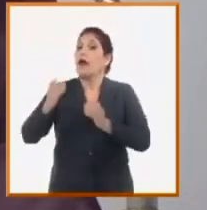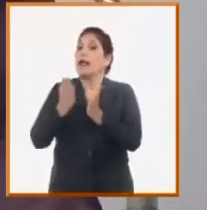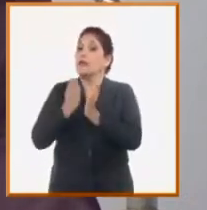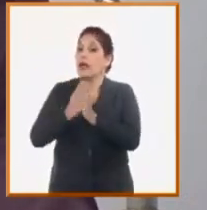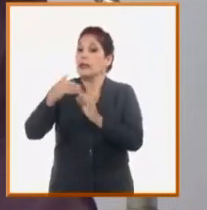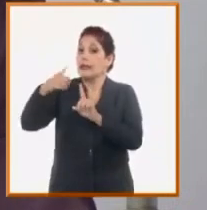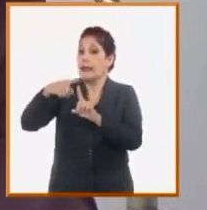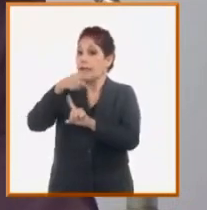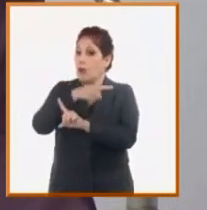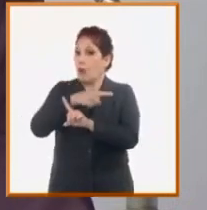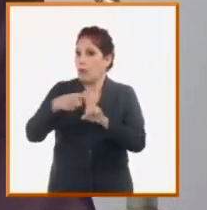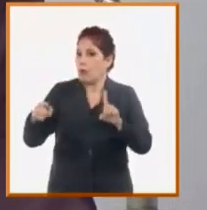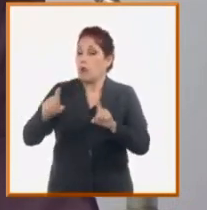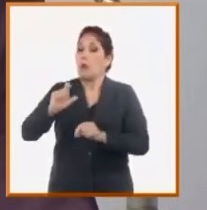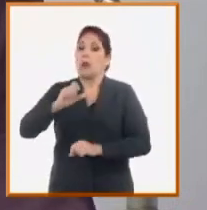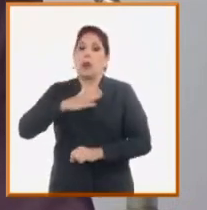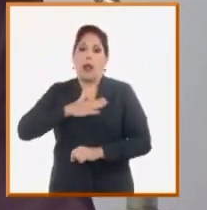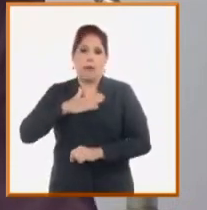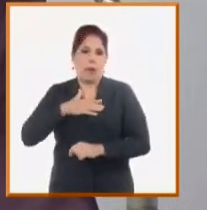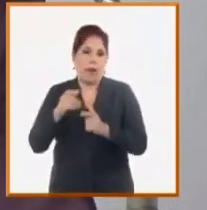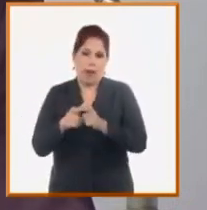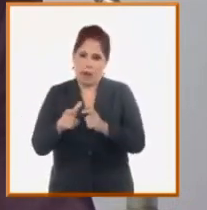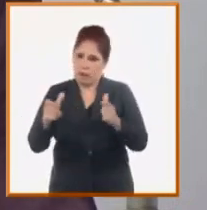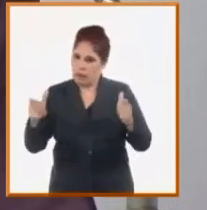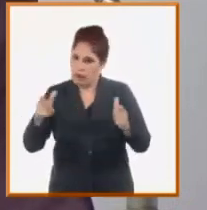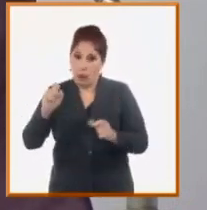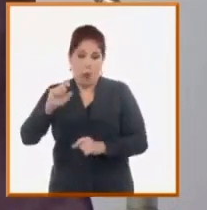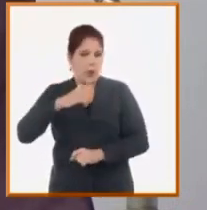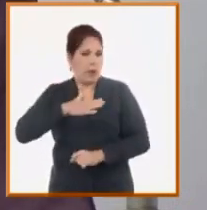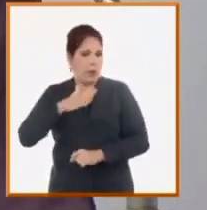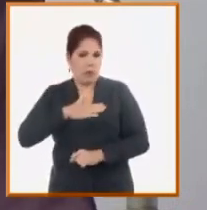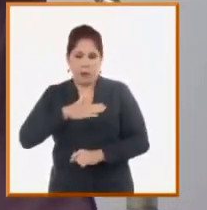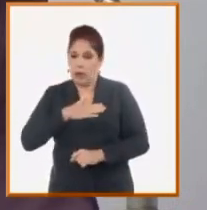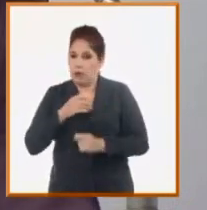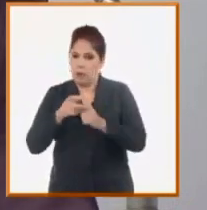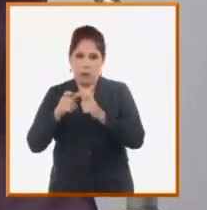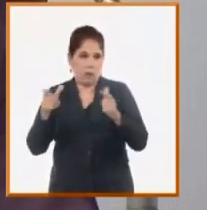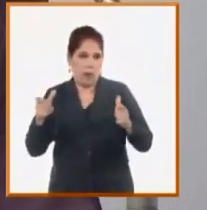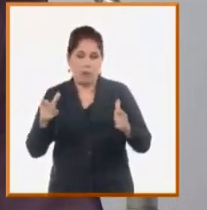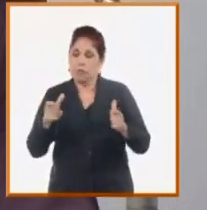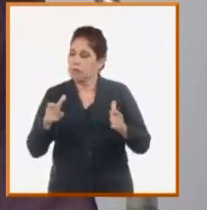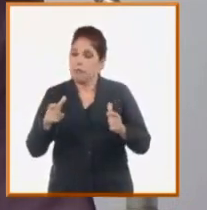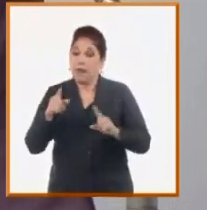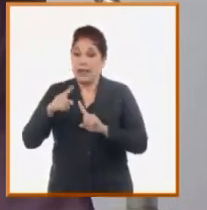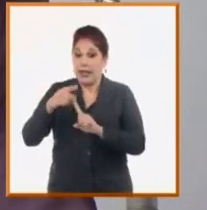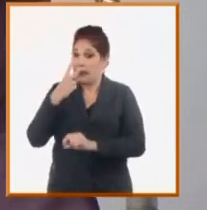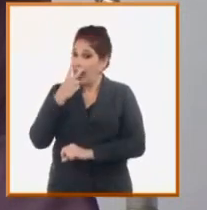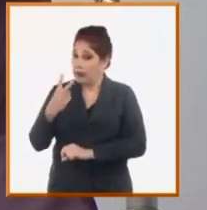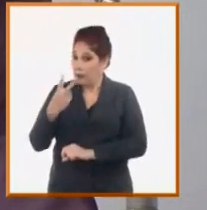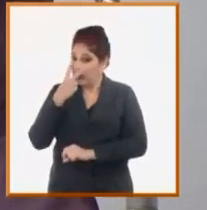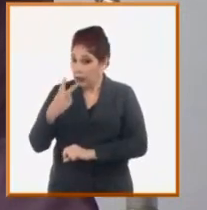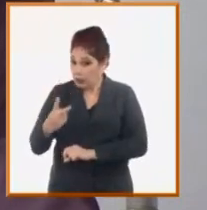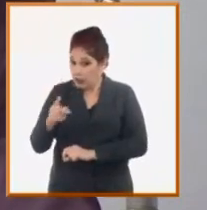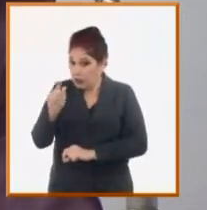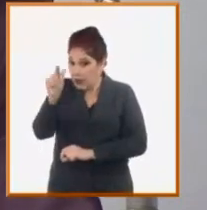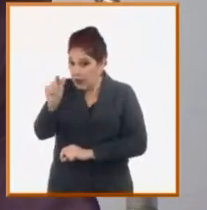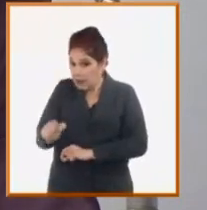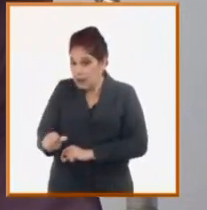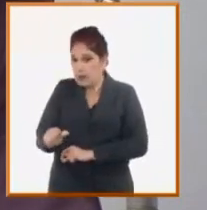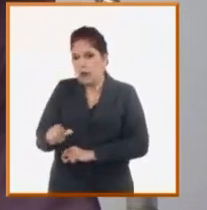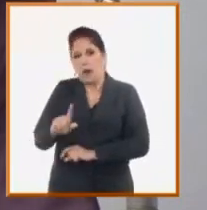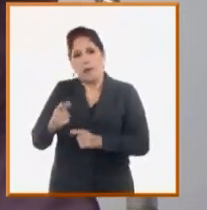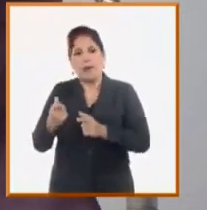hoy están laborando en nuestras formas de gestión no estatal. Y el tratamiento que debemos darle desde